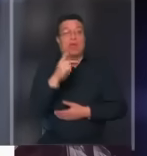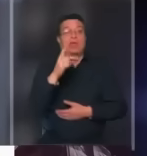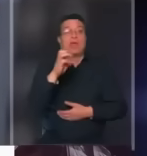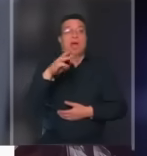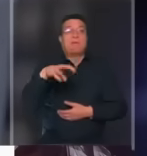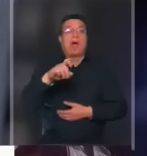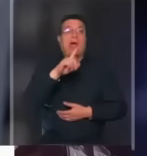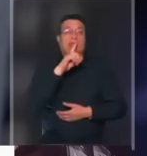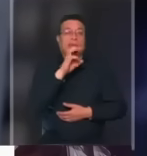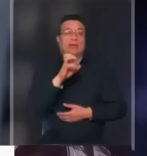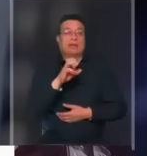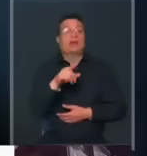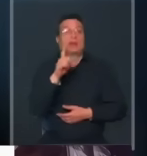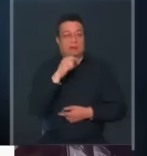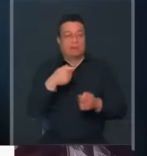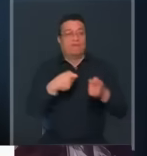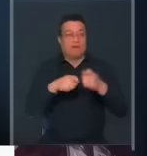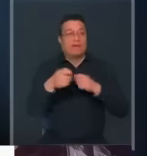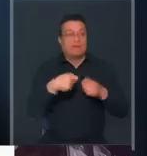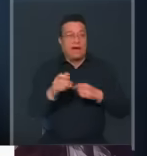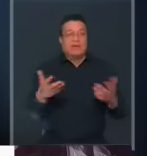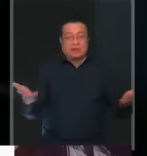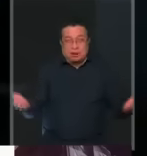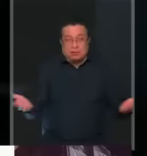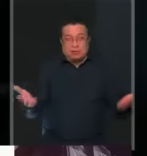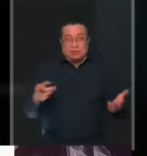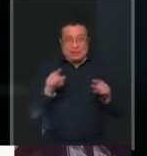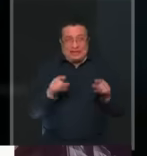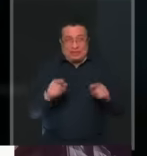un sentido también como mercantilista.